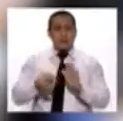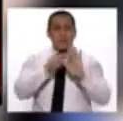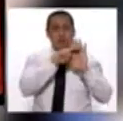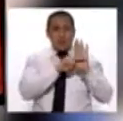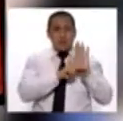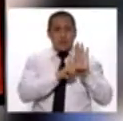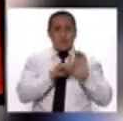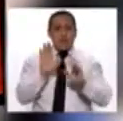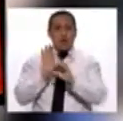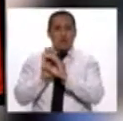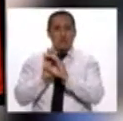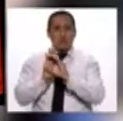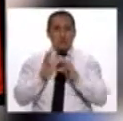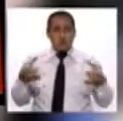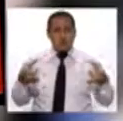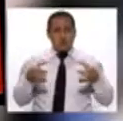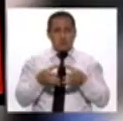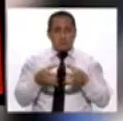la Constitución.